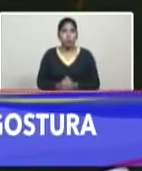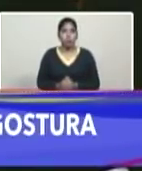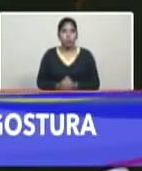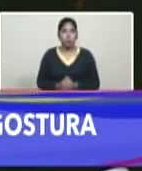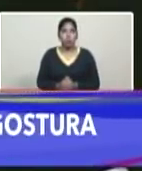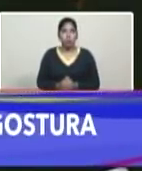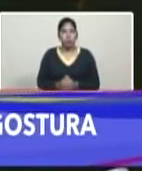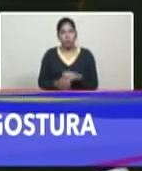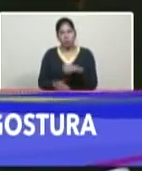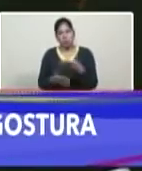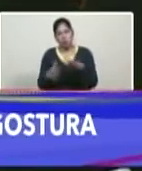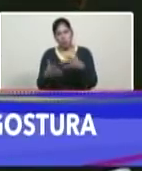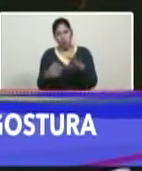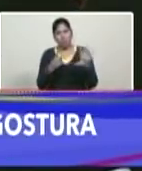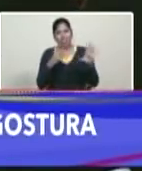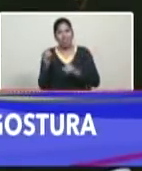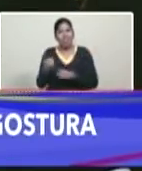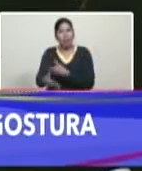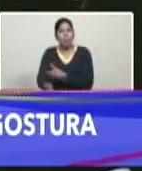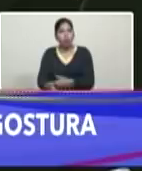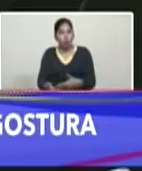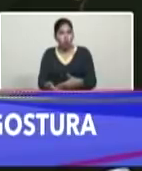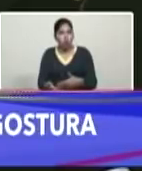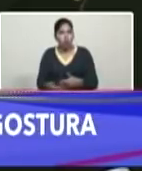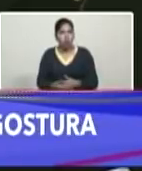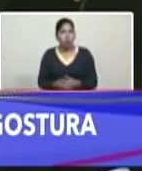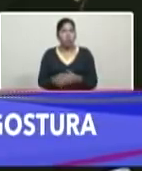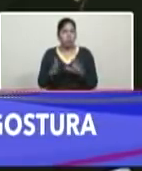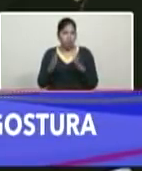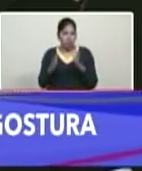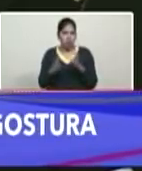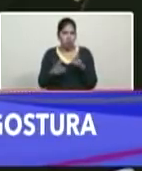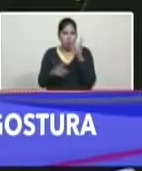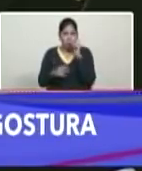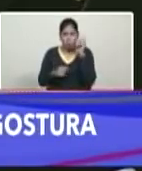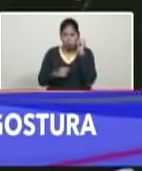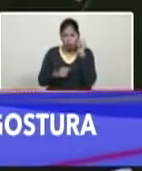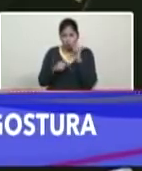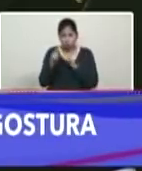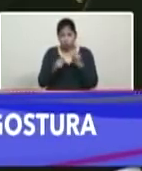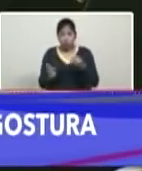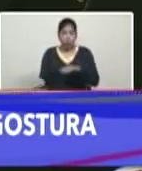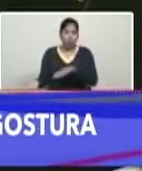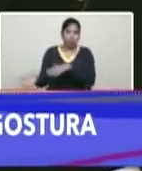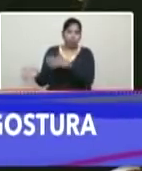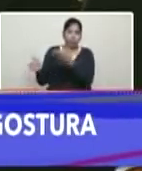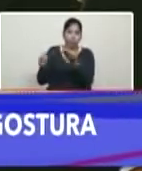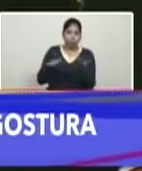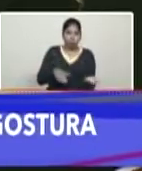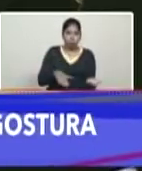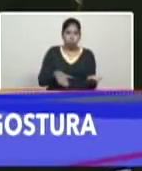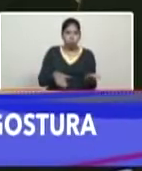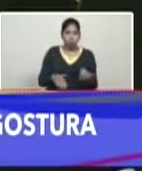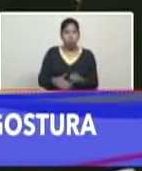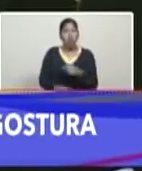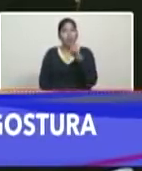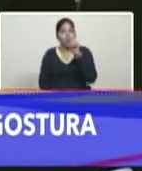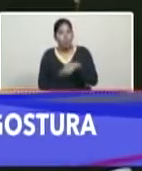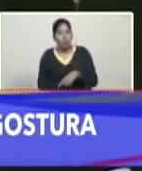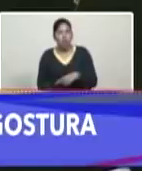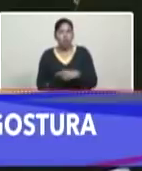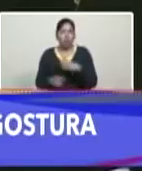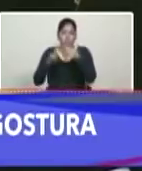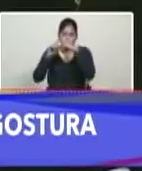en 70 millones de hombres y mujeres, y calculan la cifra